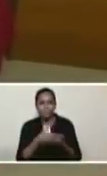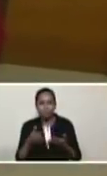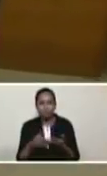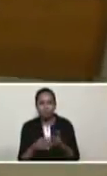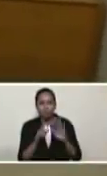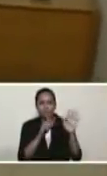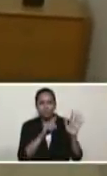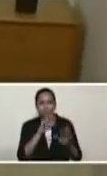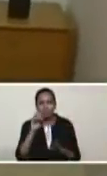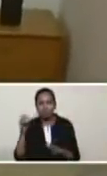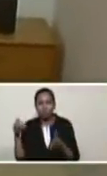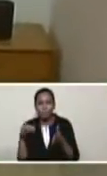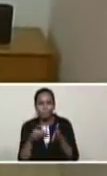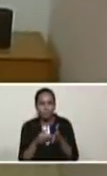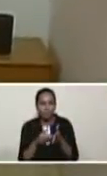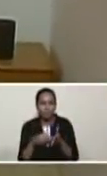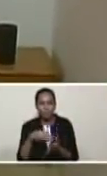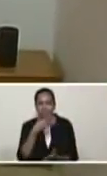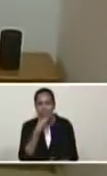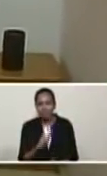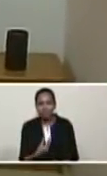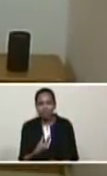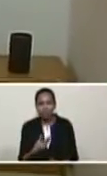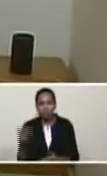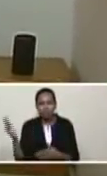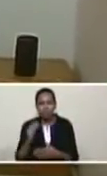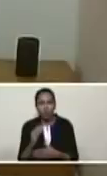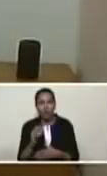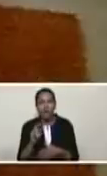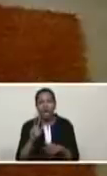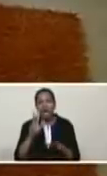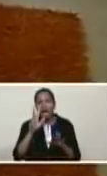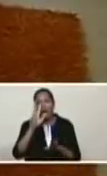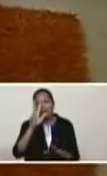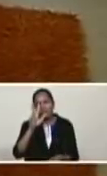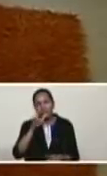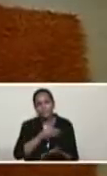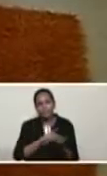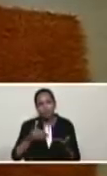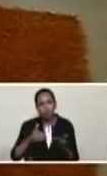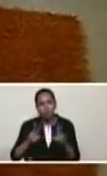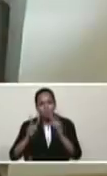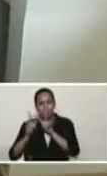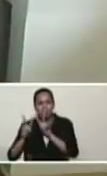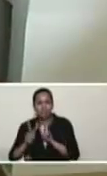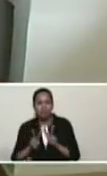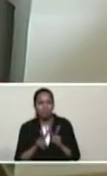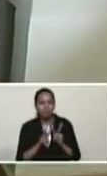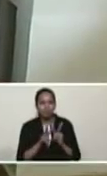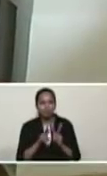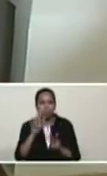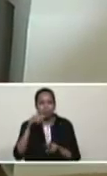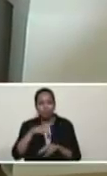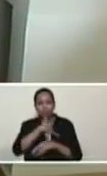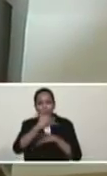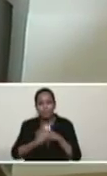2.600.000. Y en diciembre llegamos a 3 millones. Y con el plan de la patria,